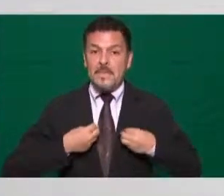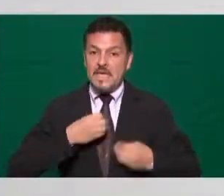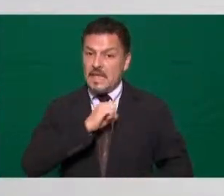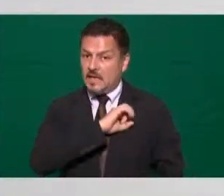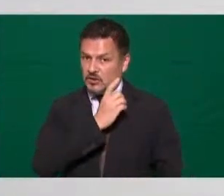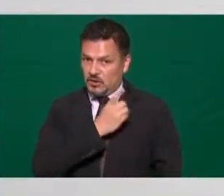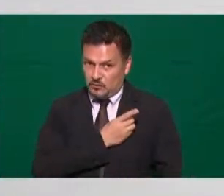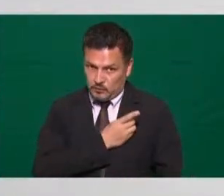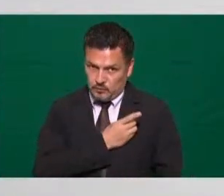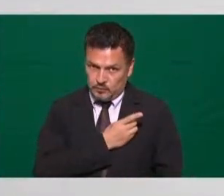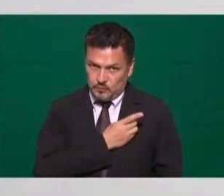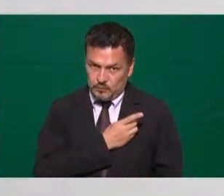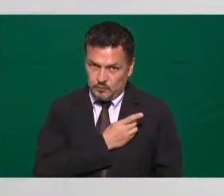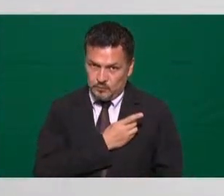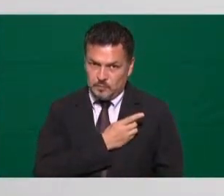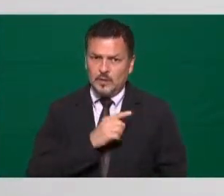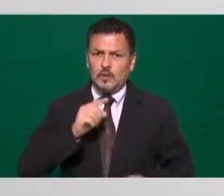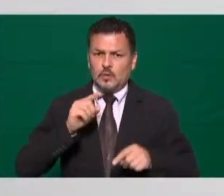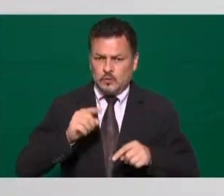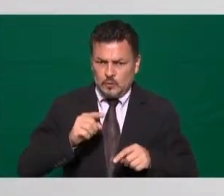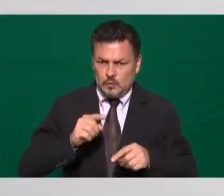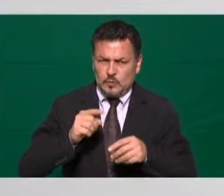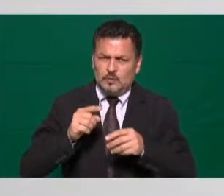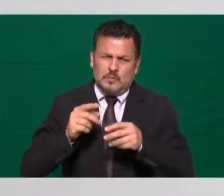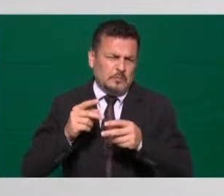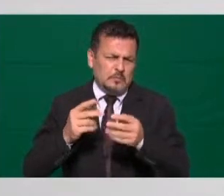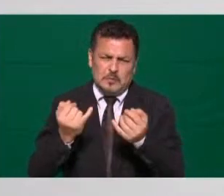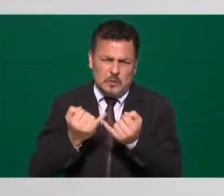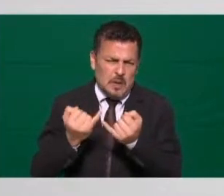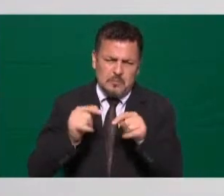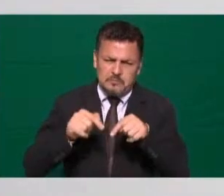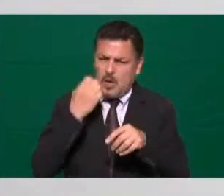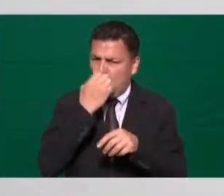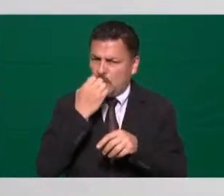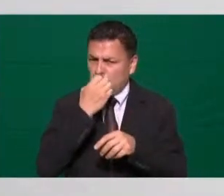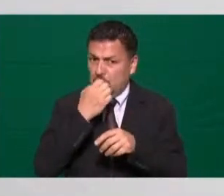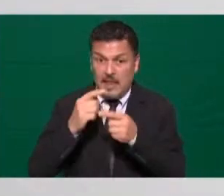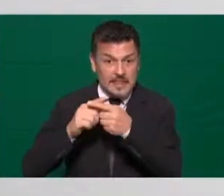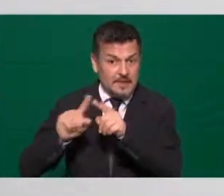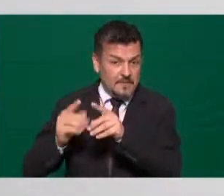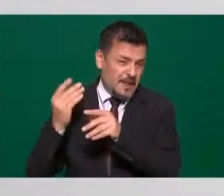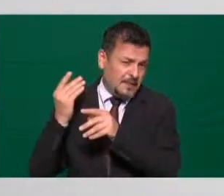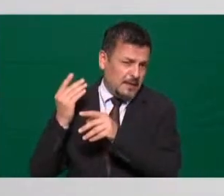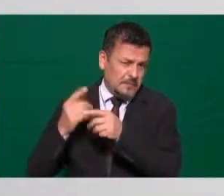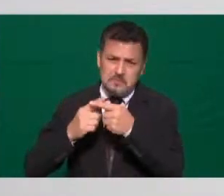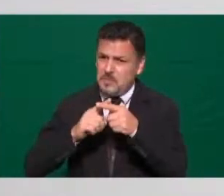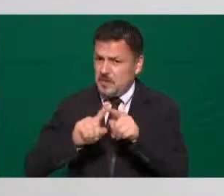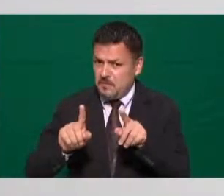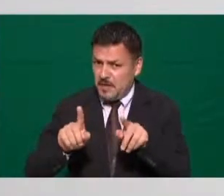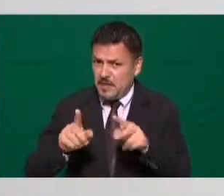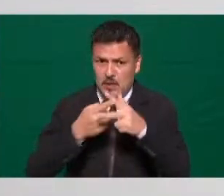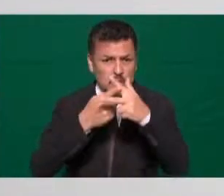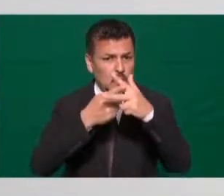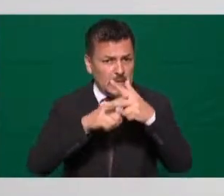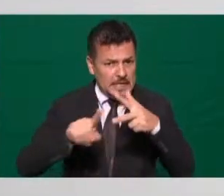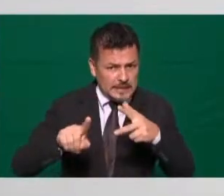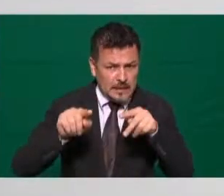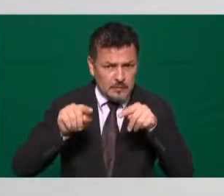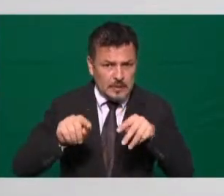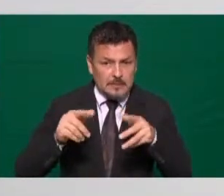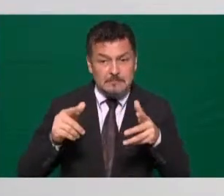Saludable. Vamos a regresar a una escuela distinta que la que dejamos cuando iniciamos el receso